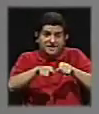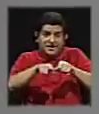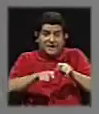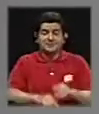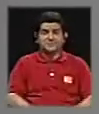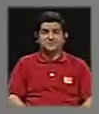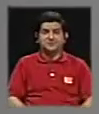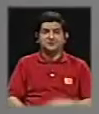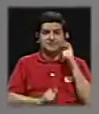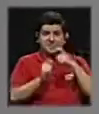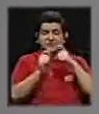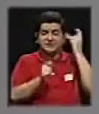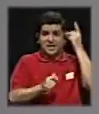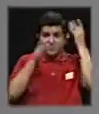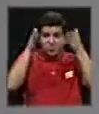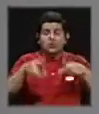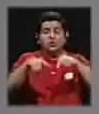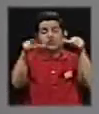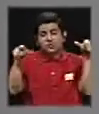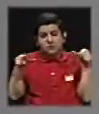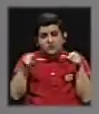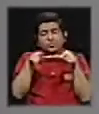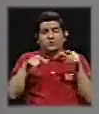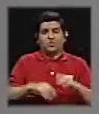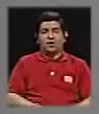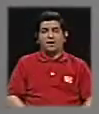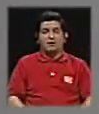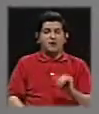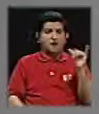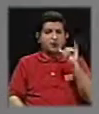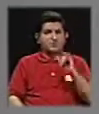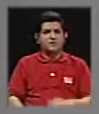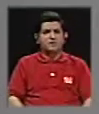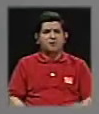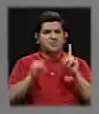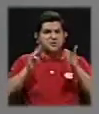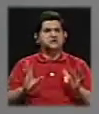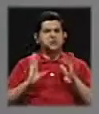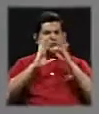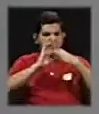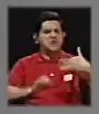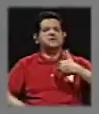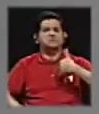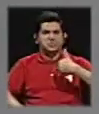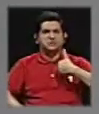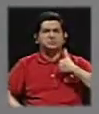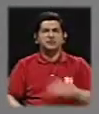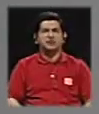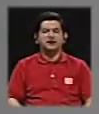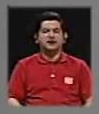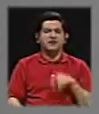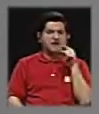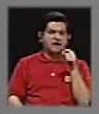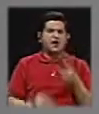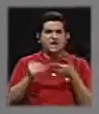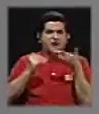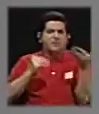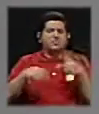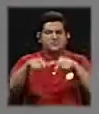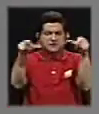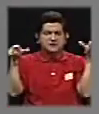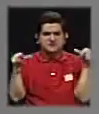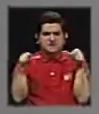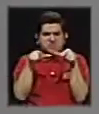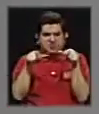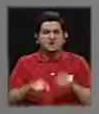de políticos de la zona y por parte que están relacionados igualmente con posesiones dentro, uh-huh, de las